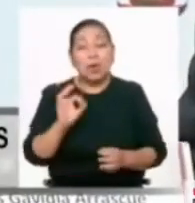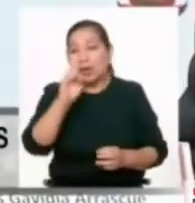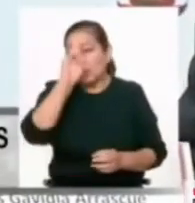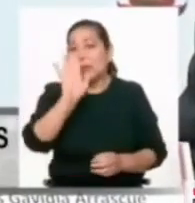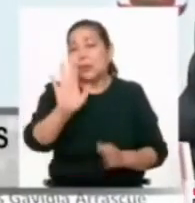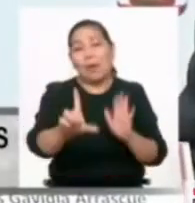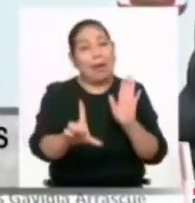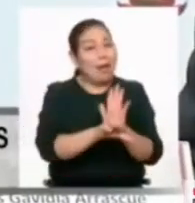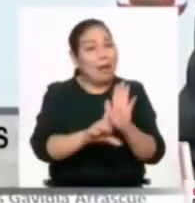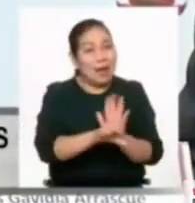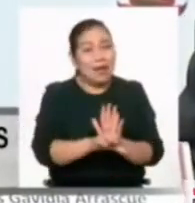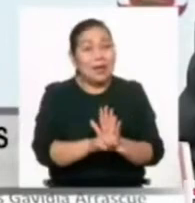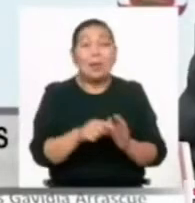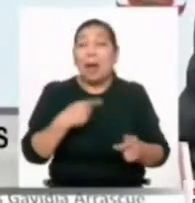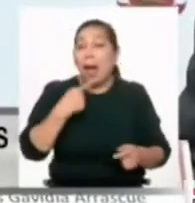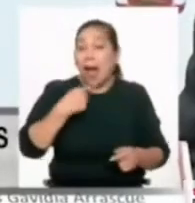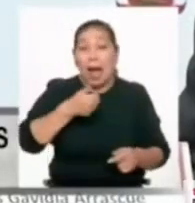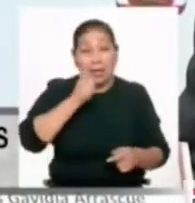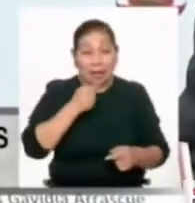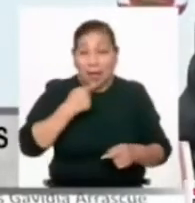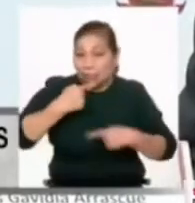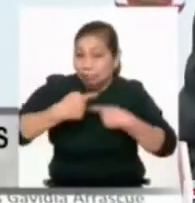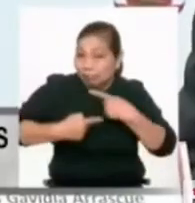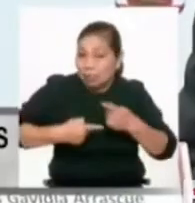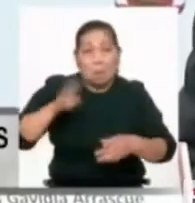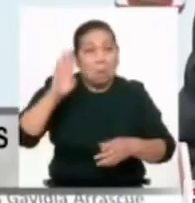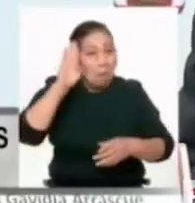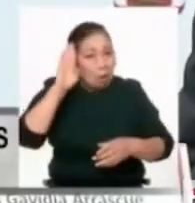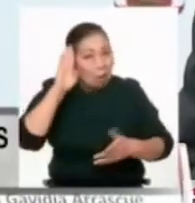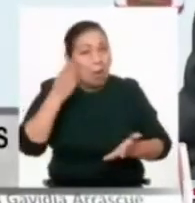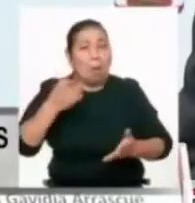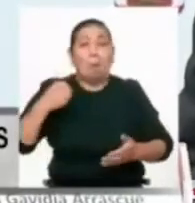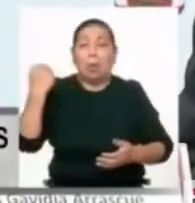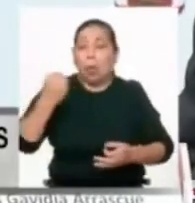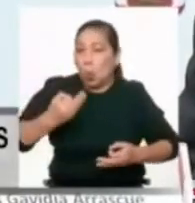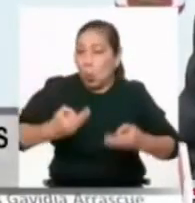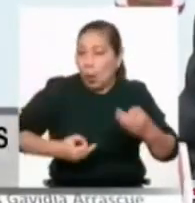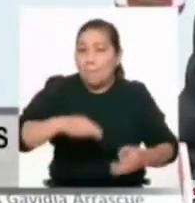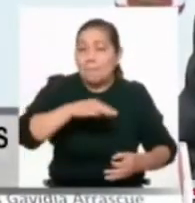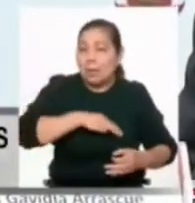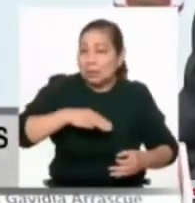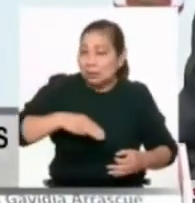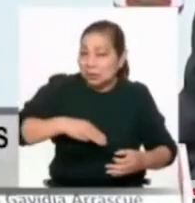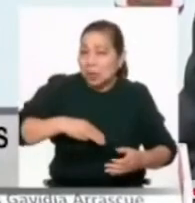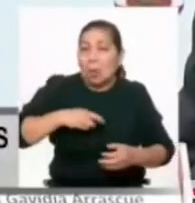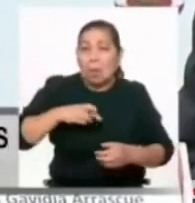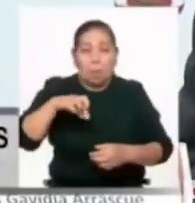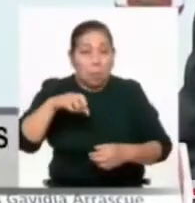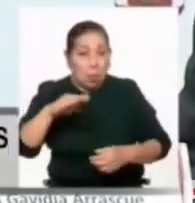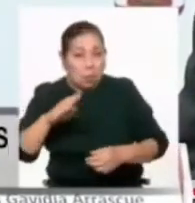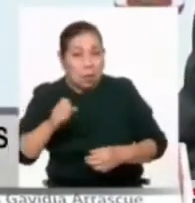ley. Como ya lo manifestamos el día de ayer, en estas unidades estará la policía, el Poder Judicial, el Ministerio Público